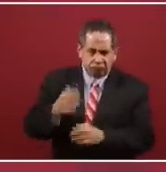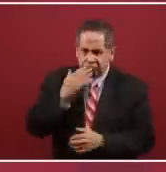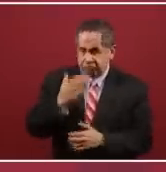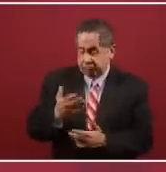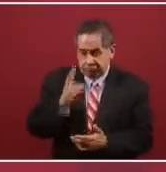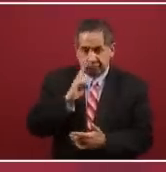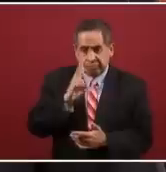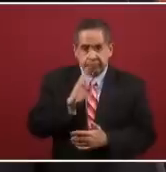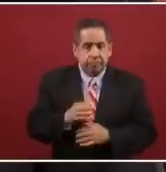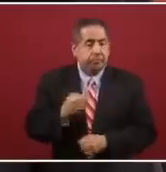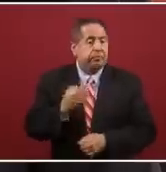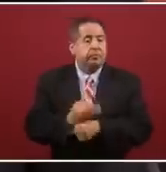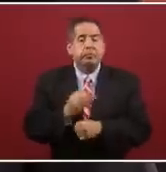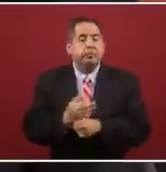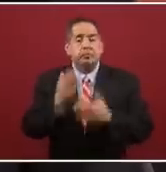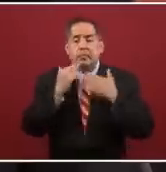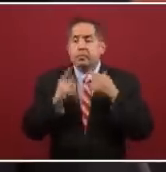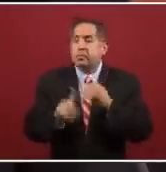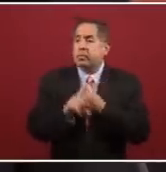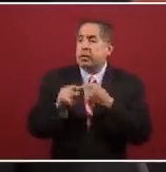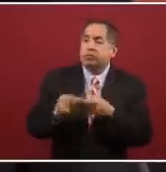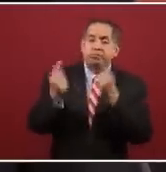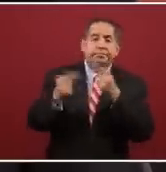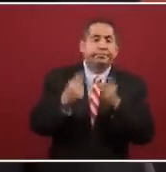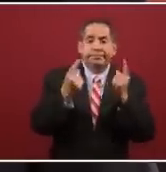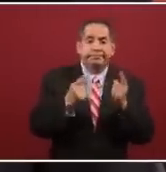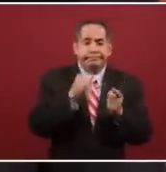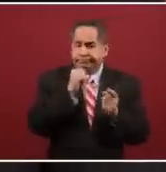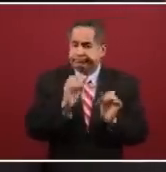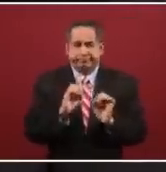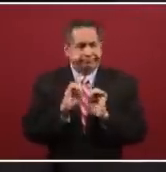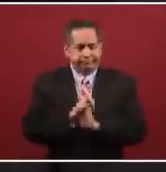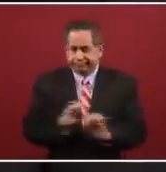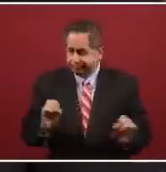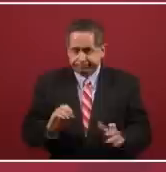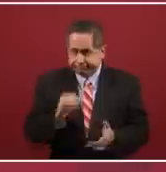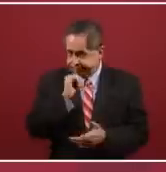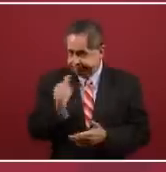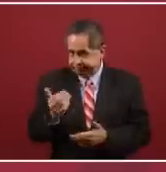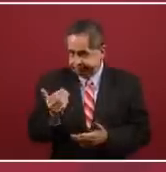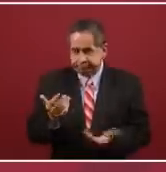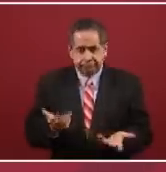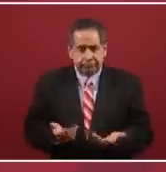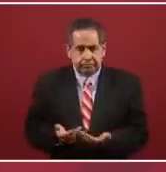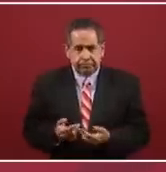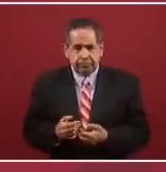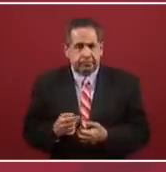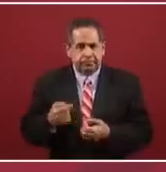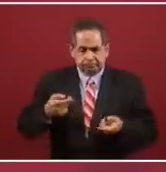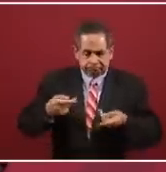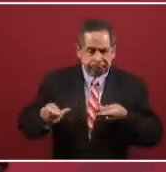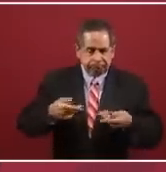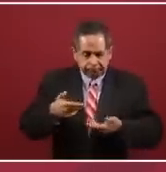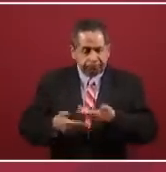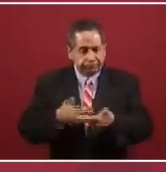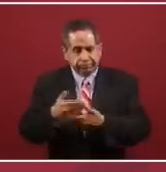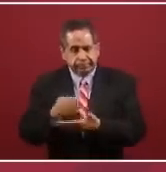y no ha habido ningún problema en estos preparativos